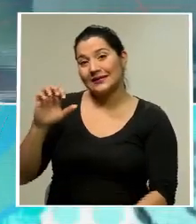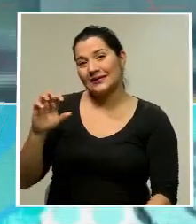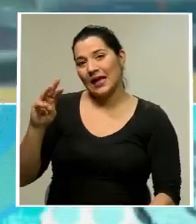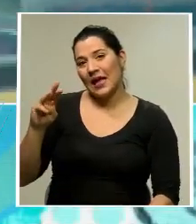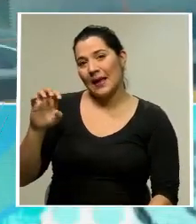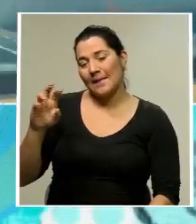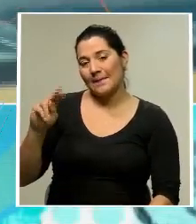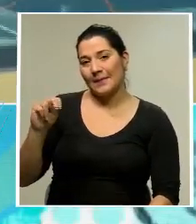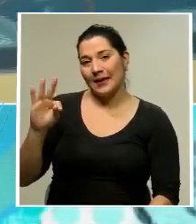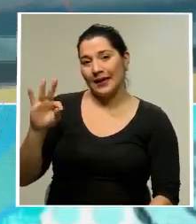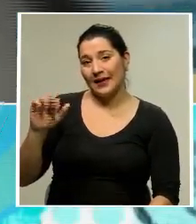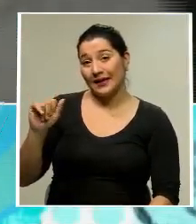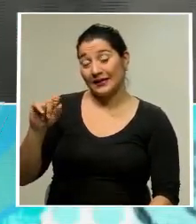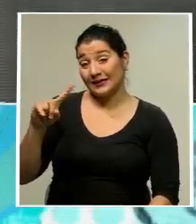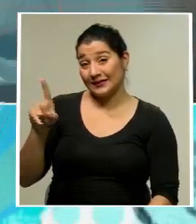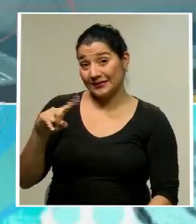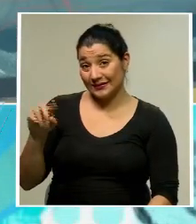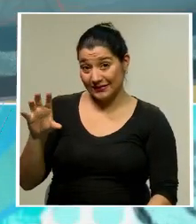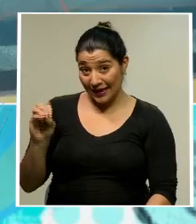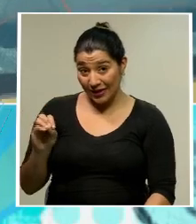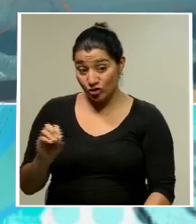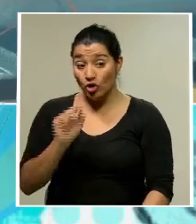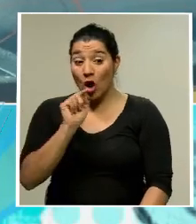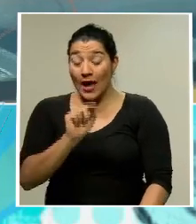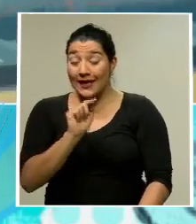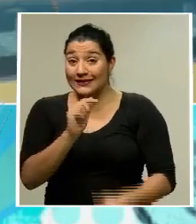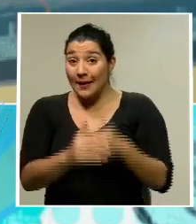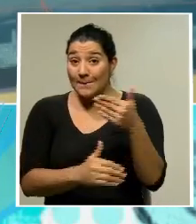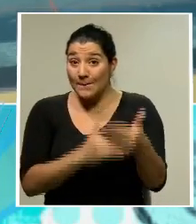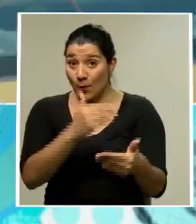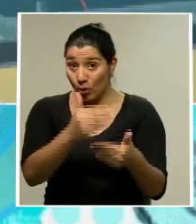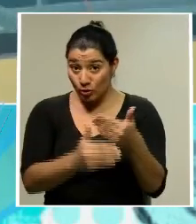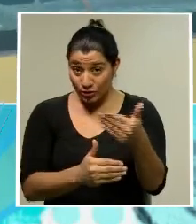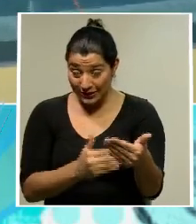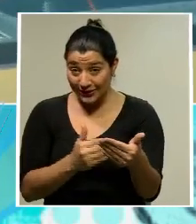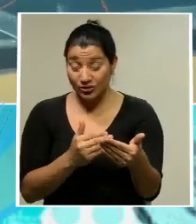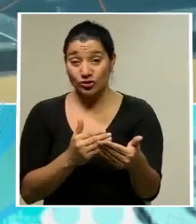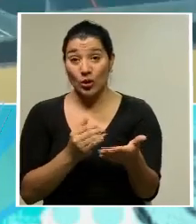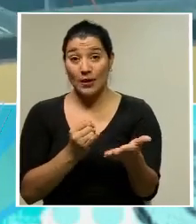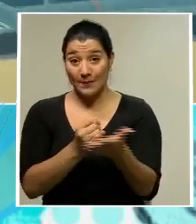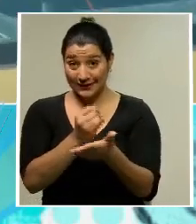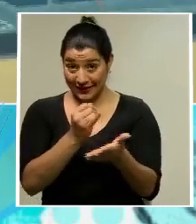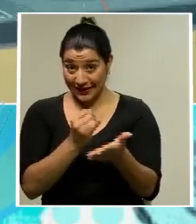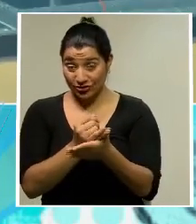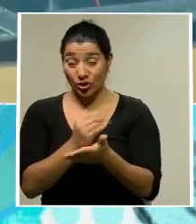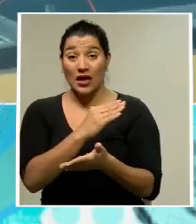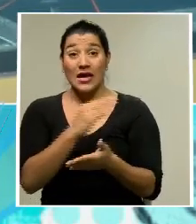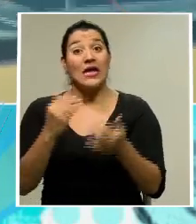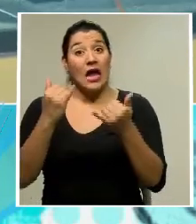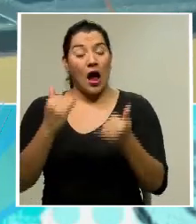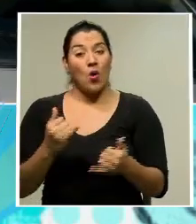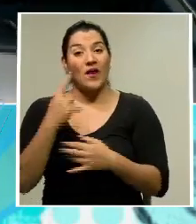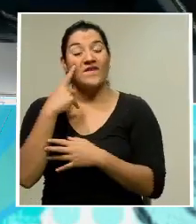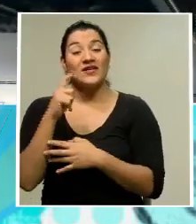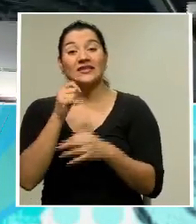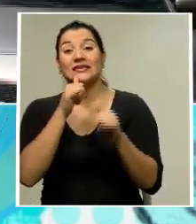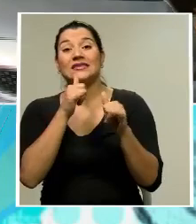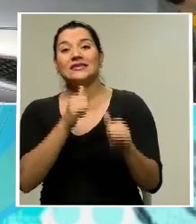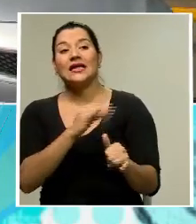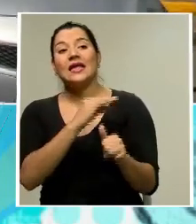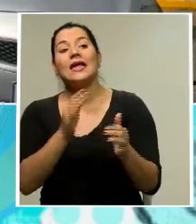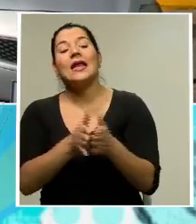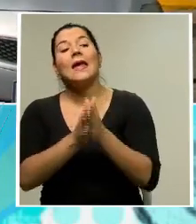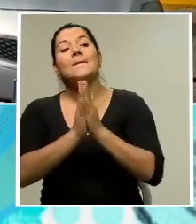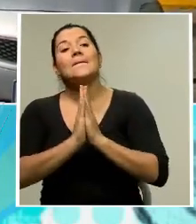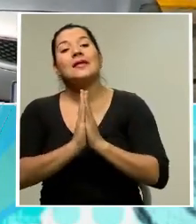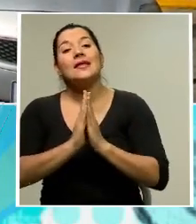Esta causa, la que se está haciendo referencia y en la que la Fiscalía está acusando y que además le pide al juzgado penal